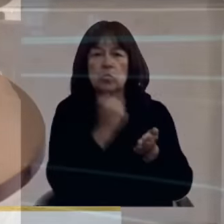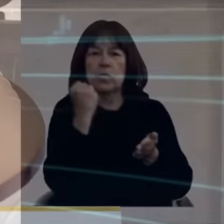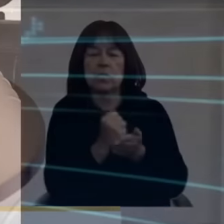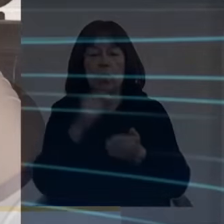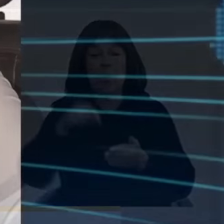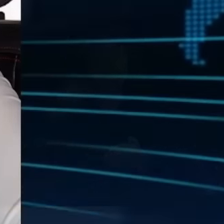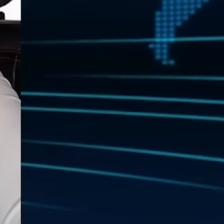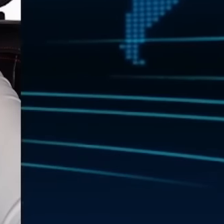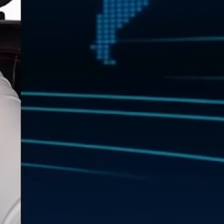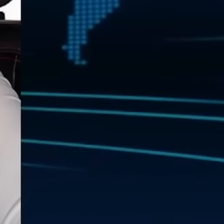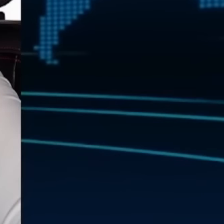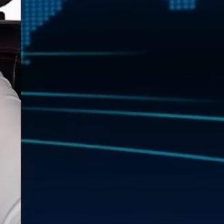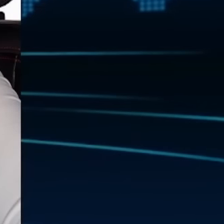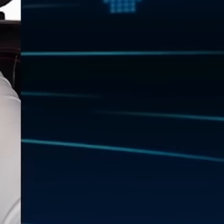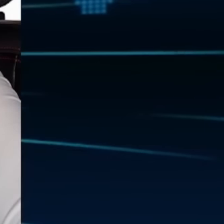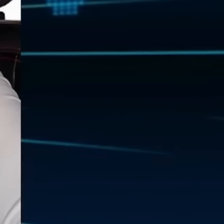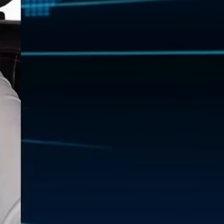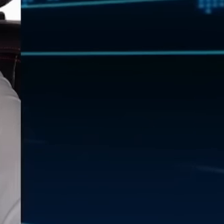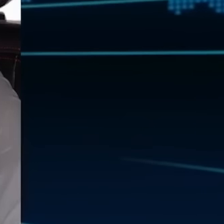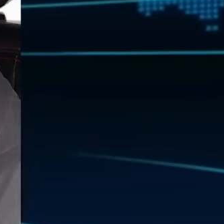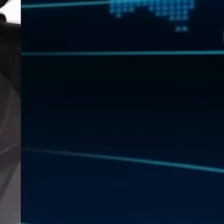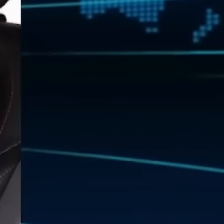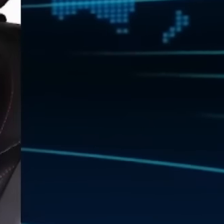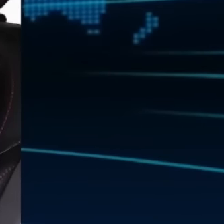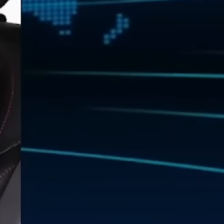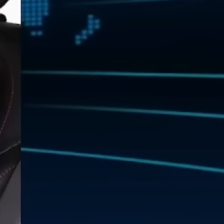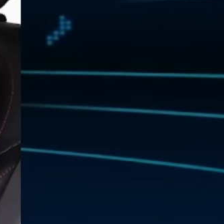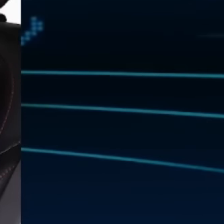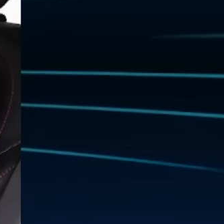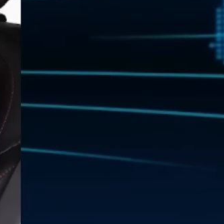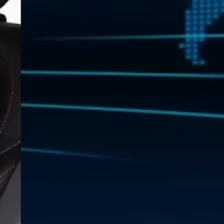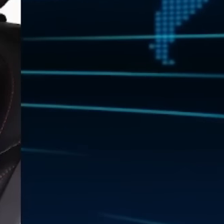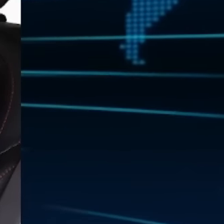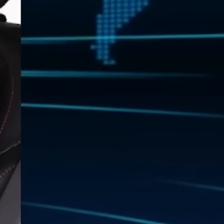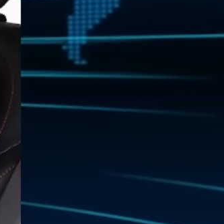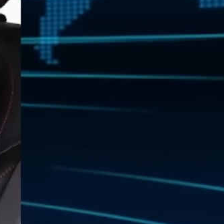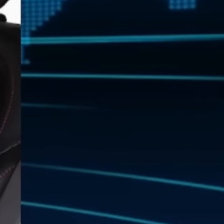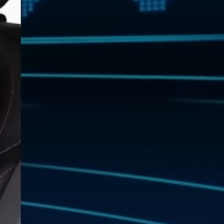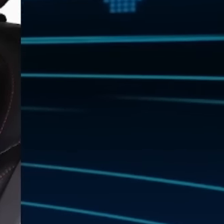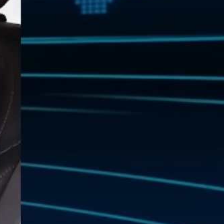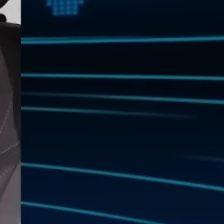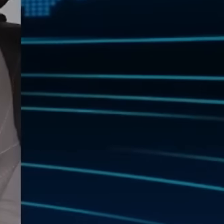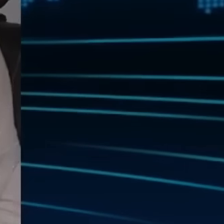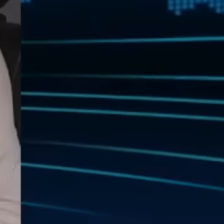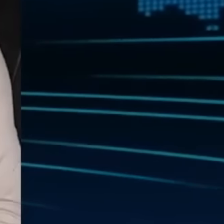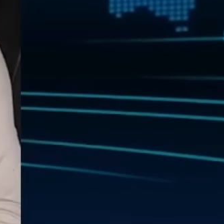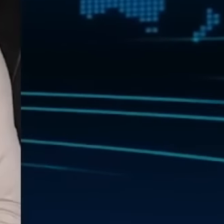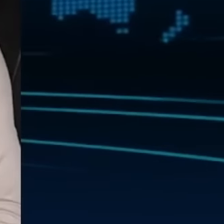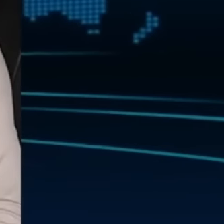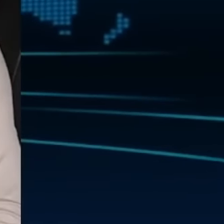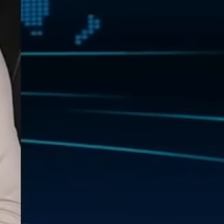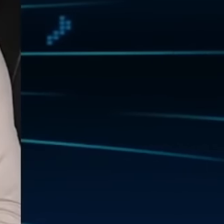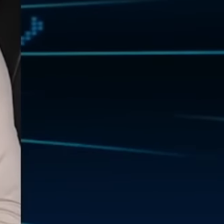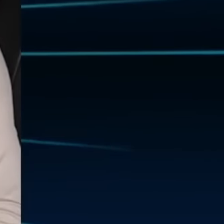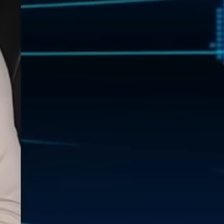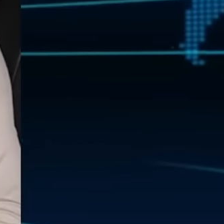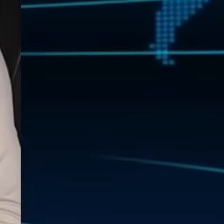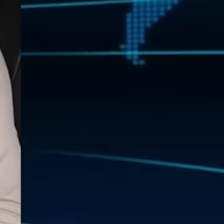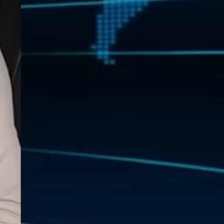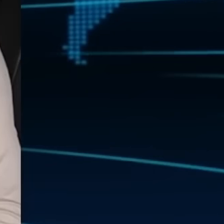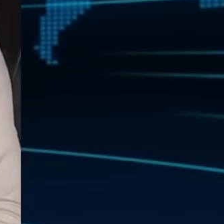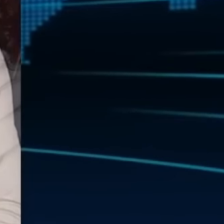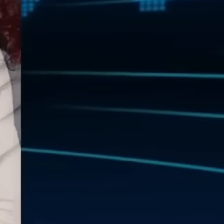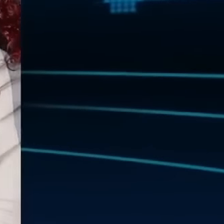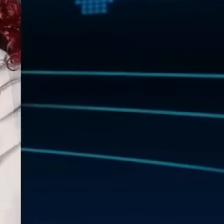Colombia. ¿Escuchaste ese sonido? Es el clic para asegurar tu vida. El uso del cinturón de seguridad reduce el riesgo de